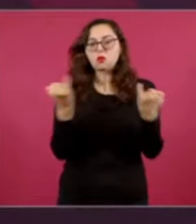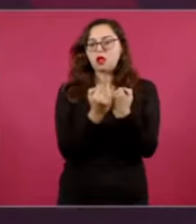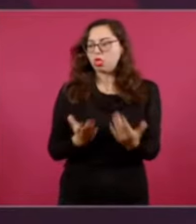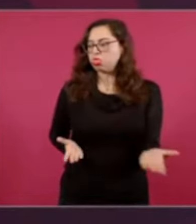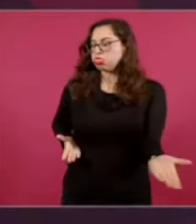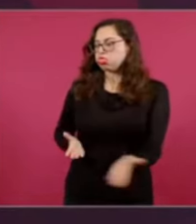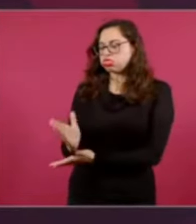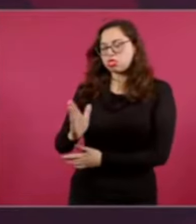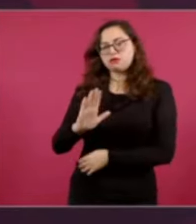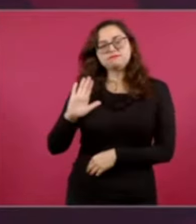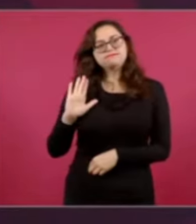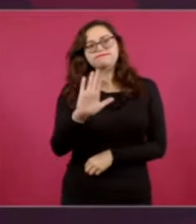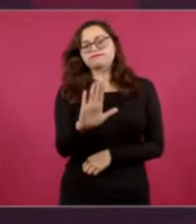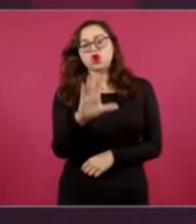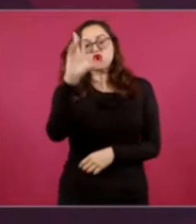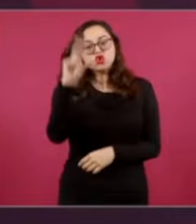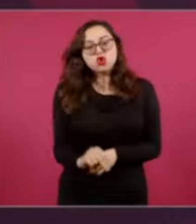país